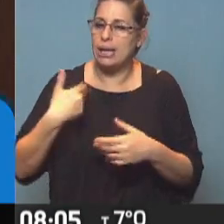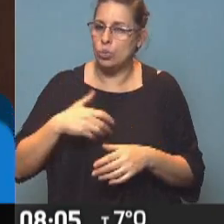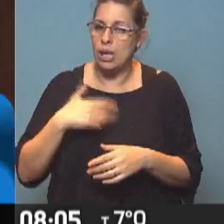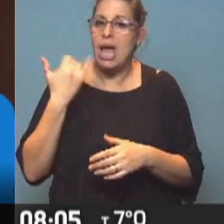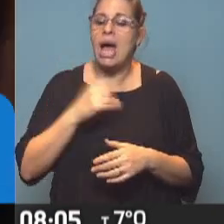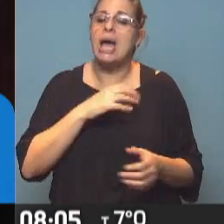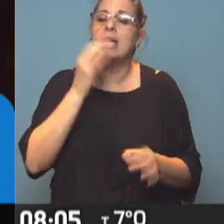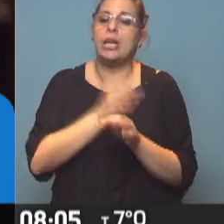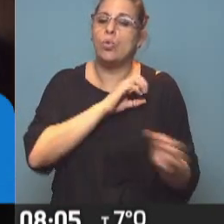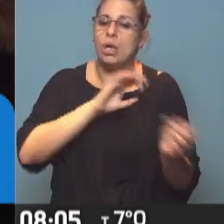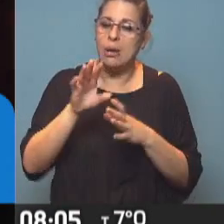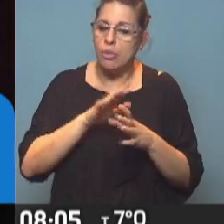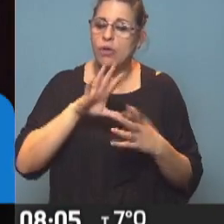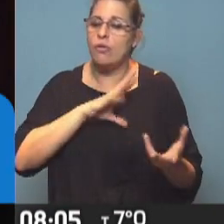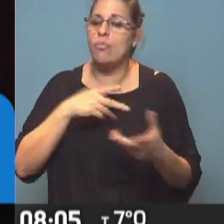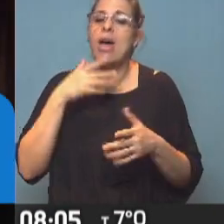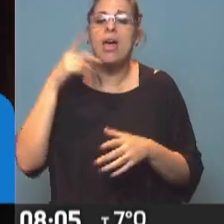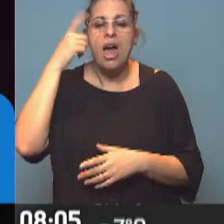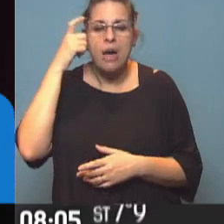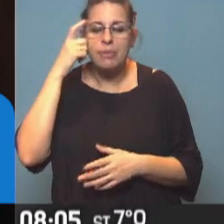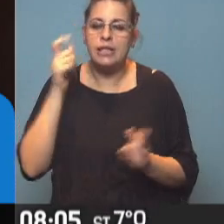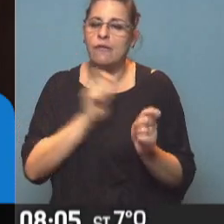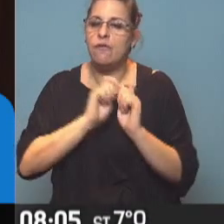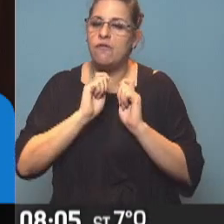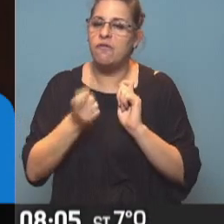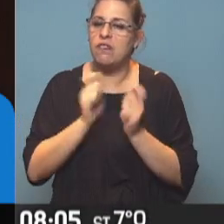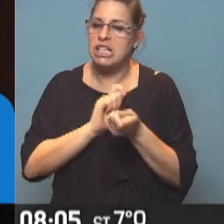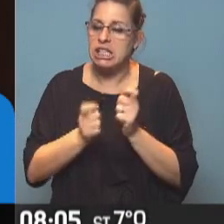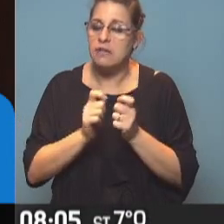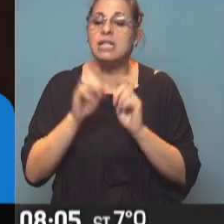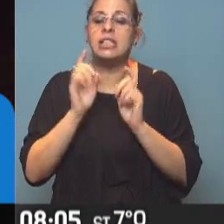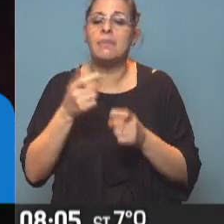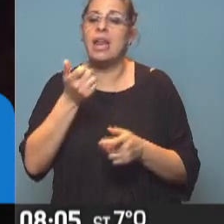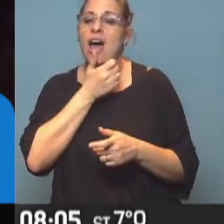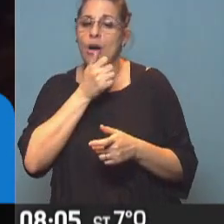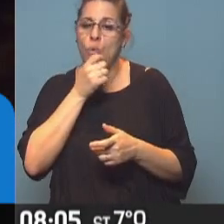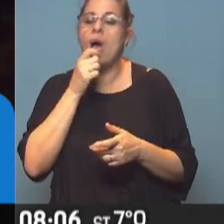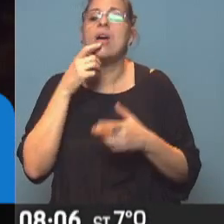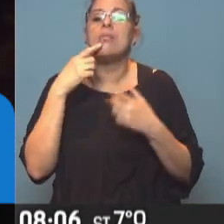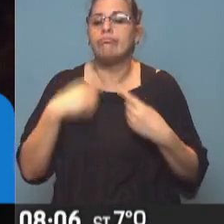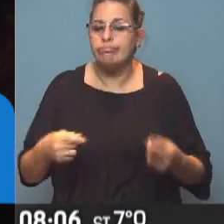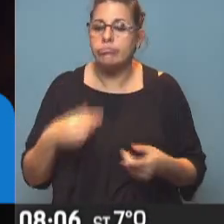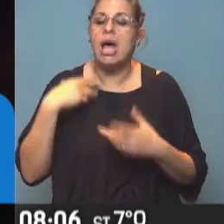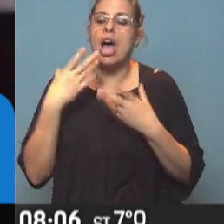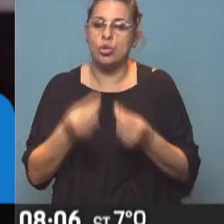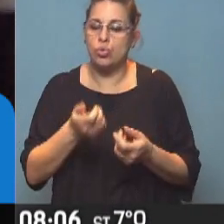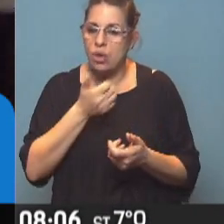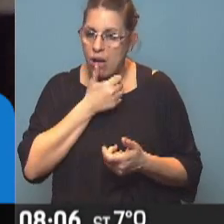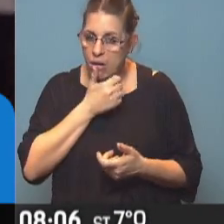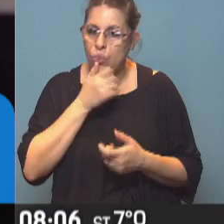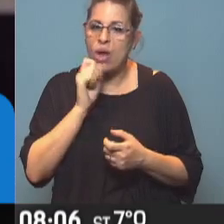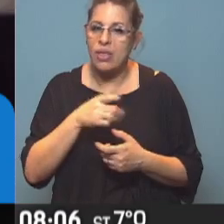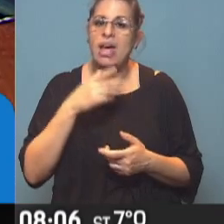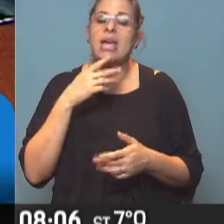escuelas móviles, módulos de aprendizajes muy flexibles. El tema de agua y saneamiento, ofrecer ayuda a través de agua, a través de servicios